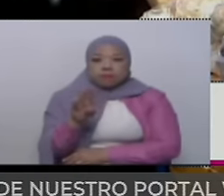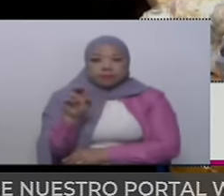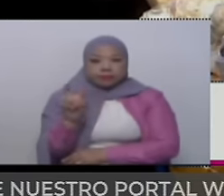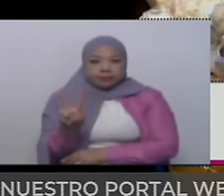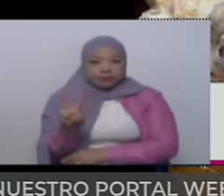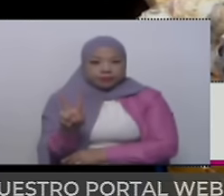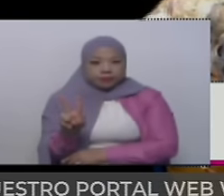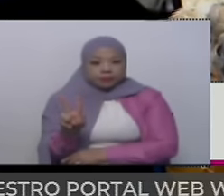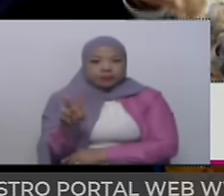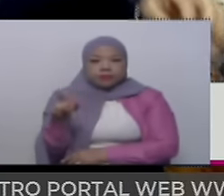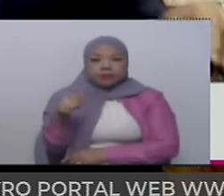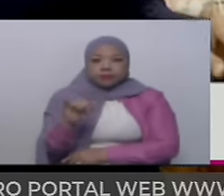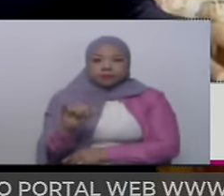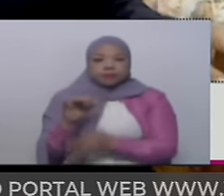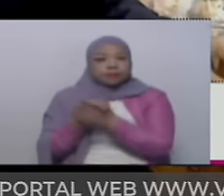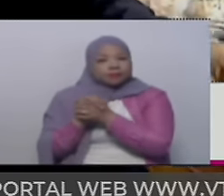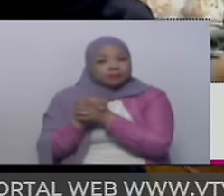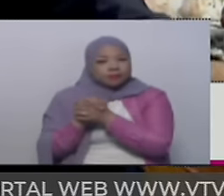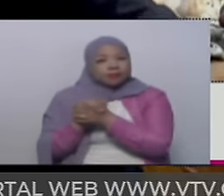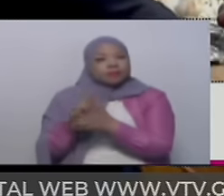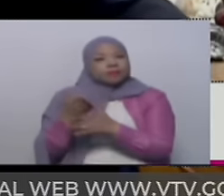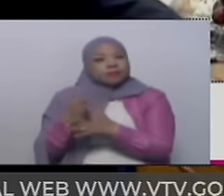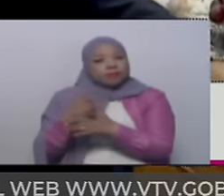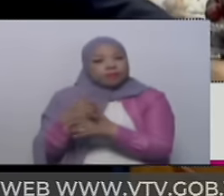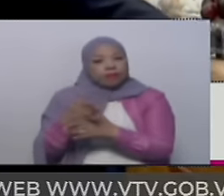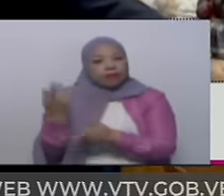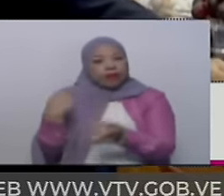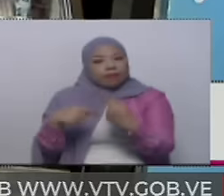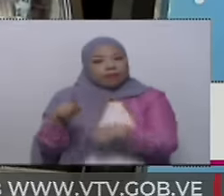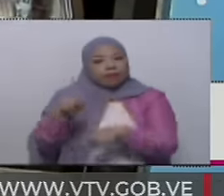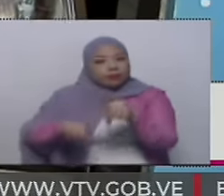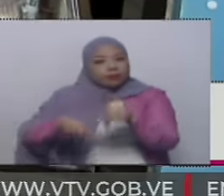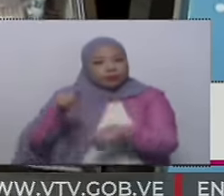un conjunto de compatriotas, bodegueros.